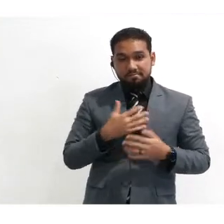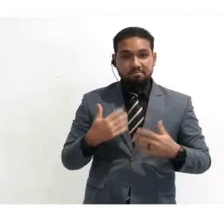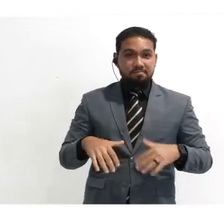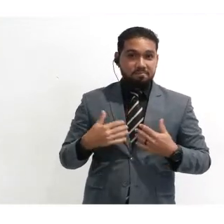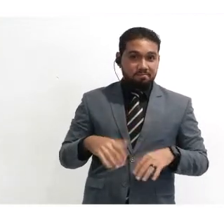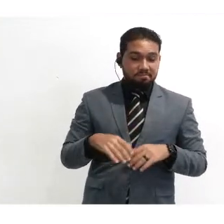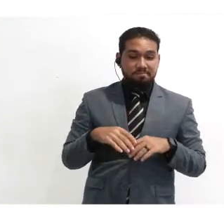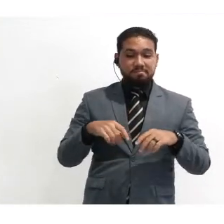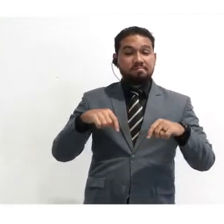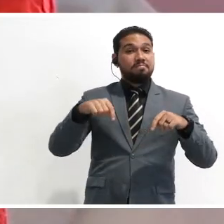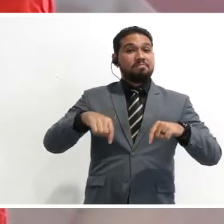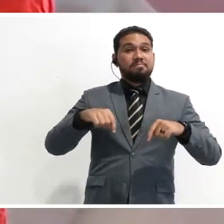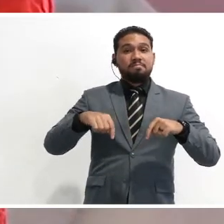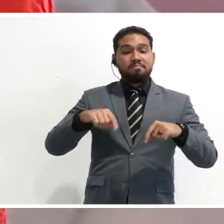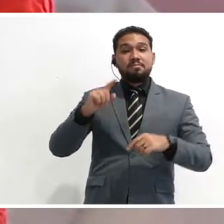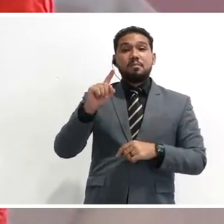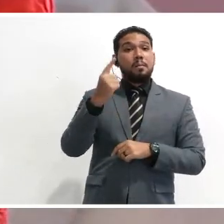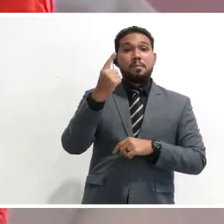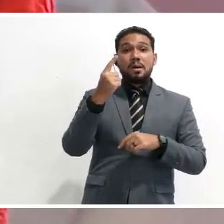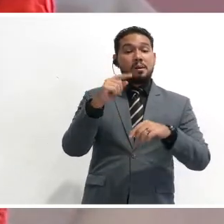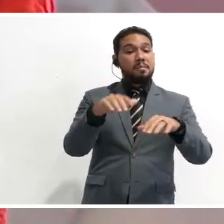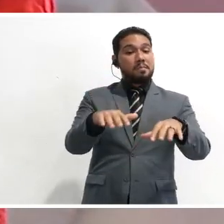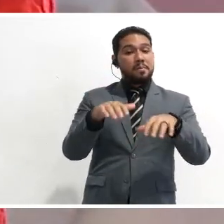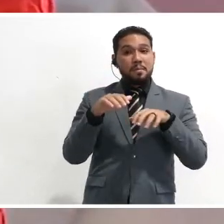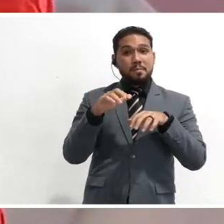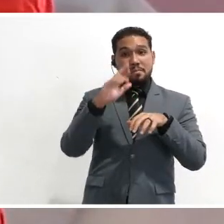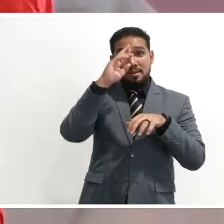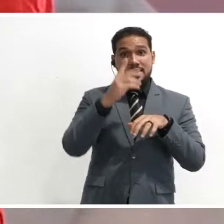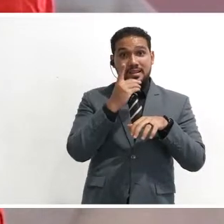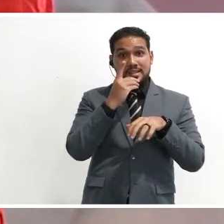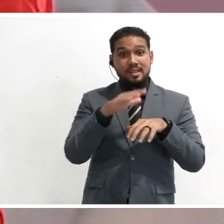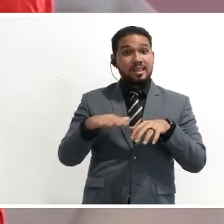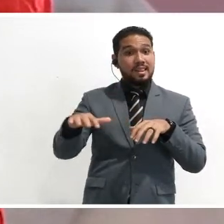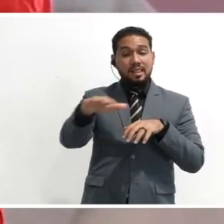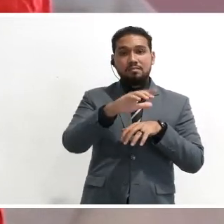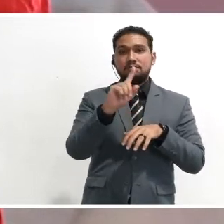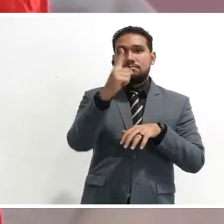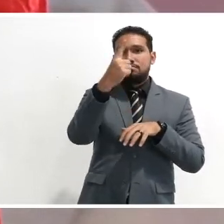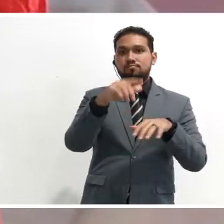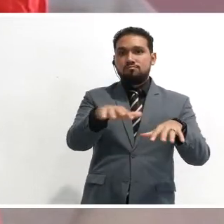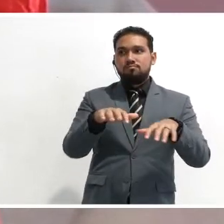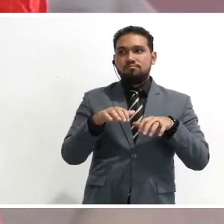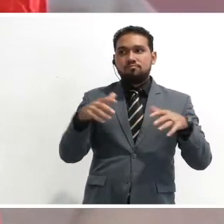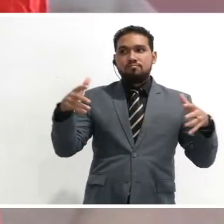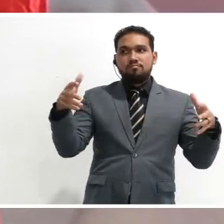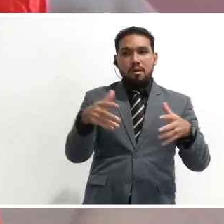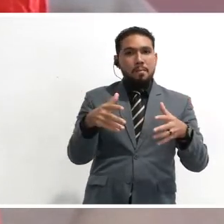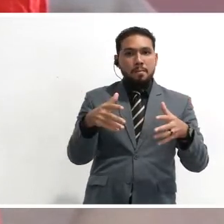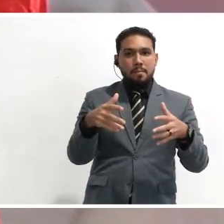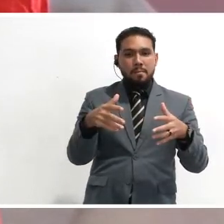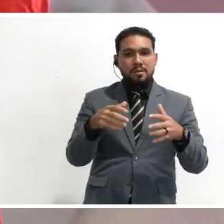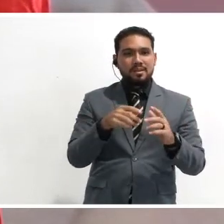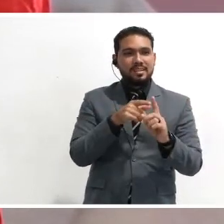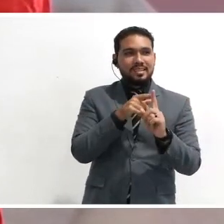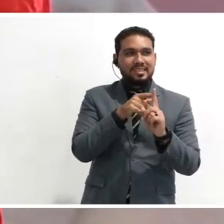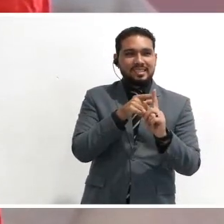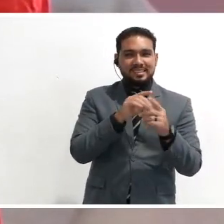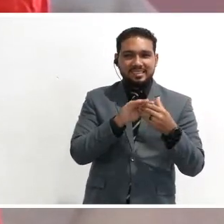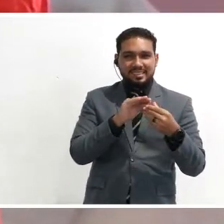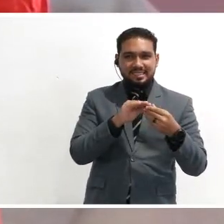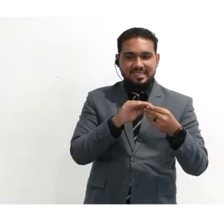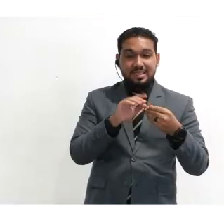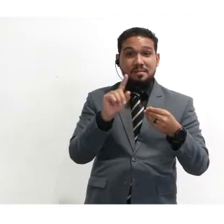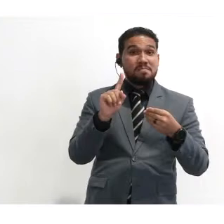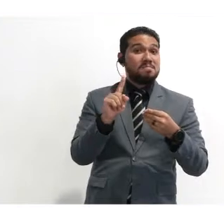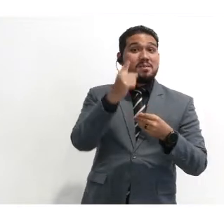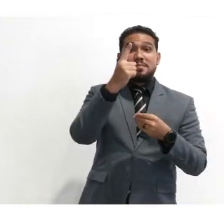formación es el primero que tiene lugar en la República Dominicana. Y tal como decía el señor Hoffman, el paso fundamental